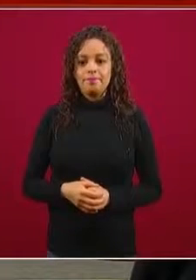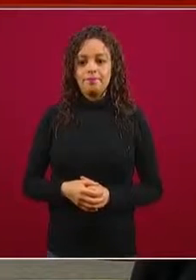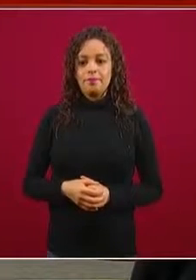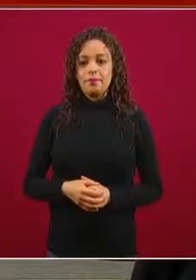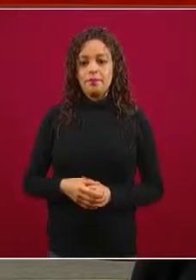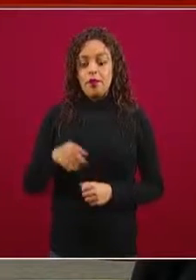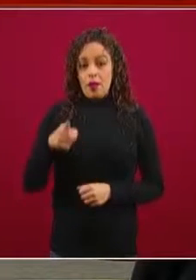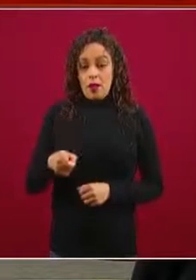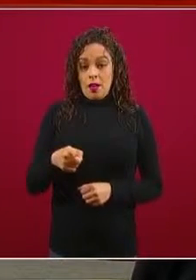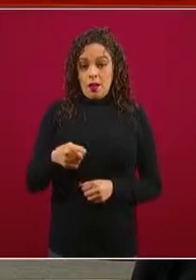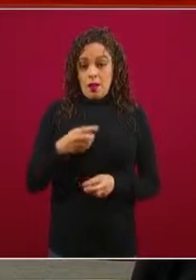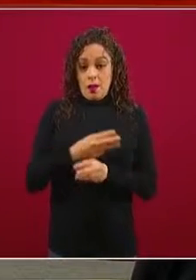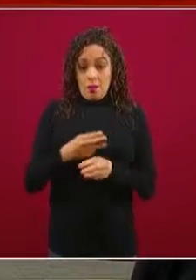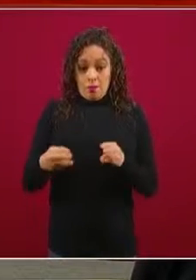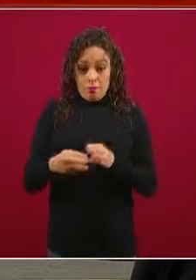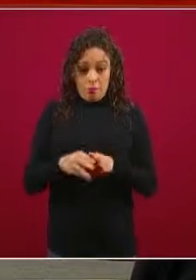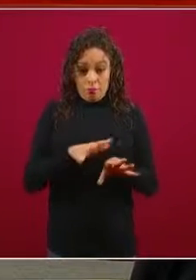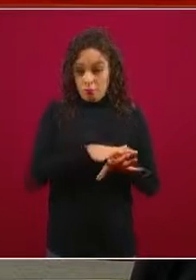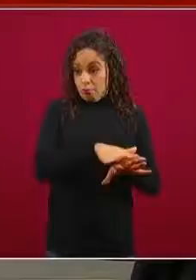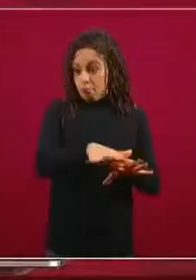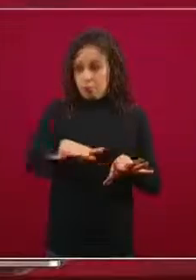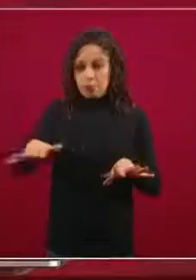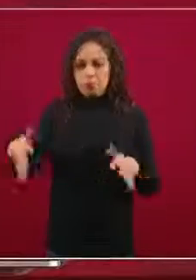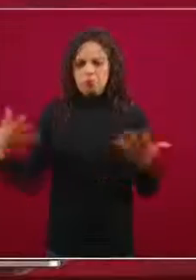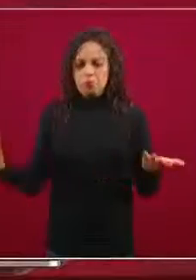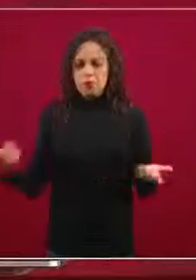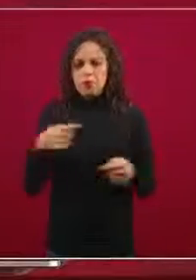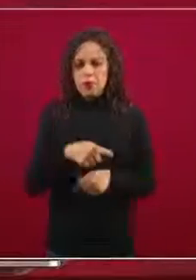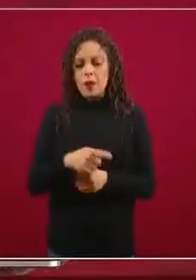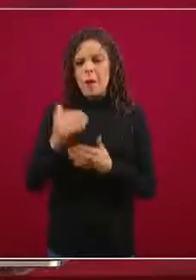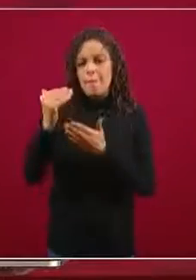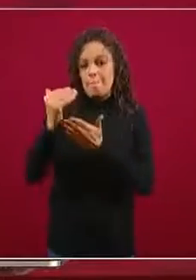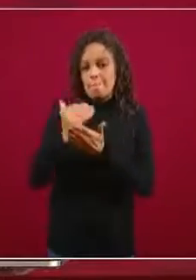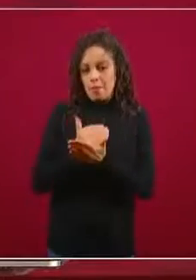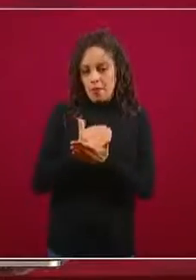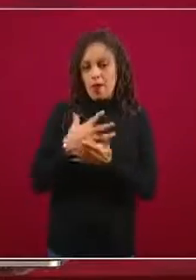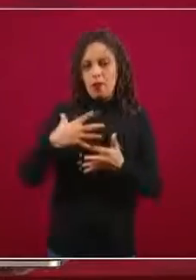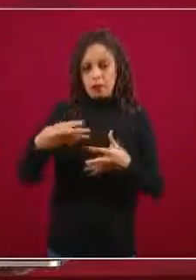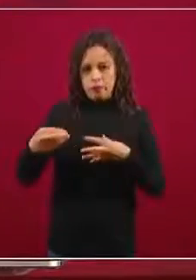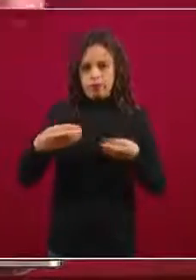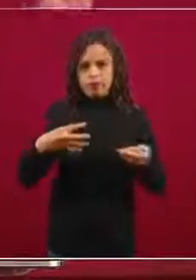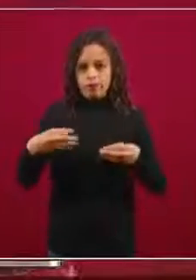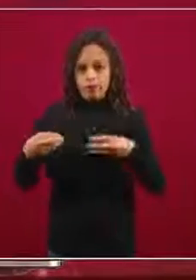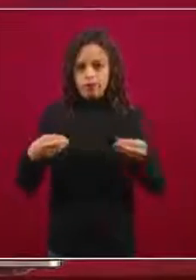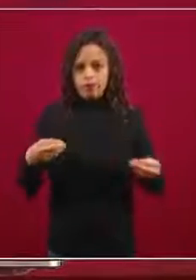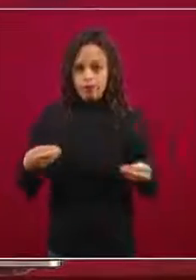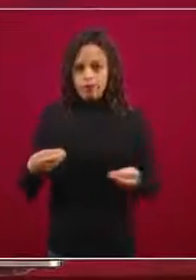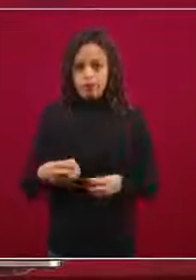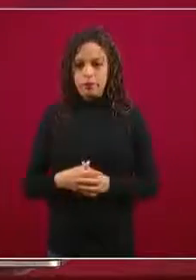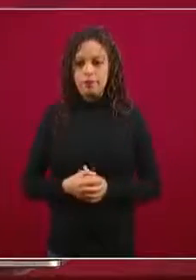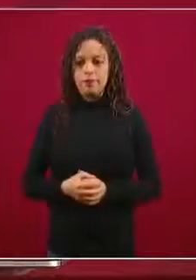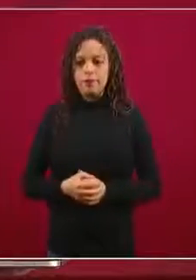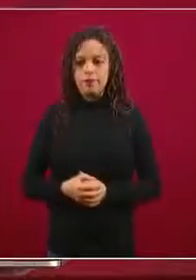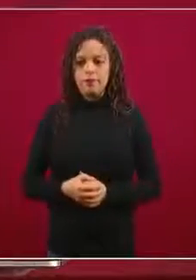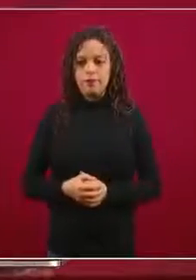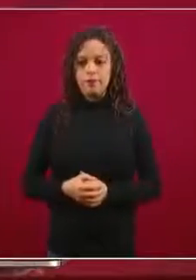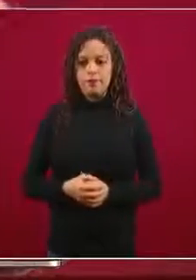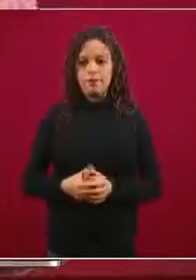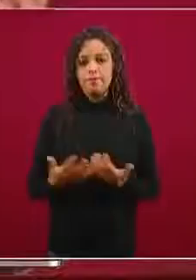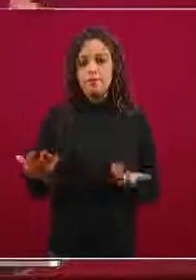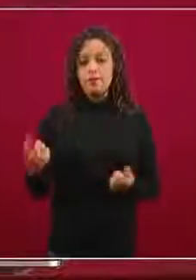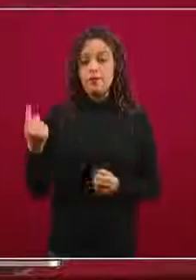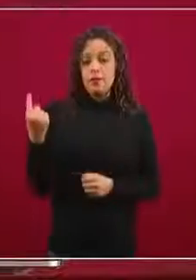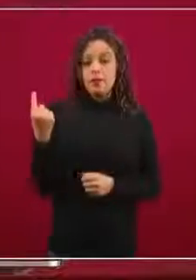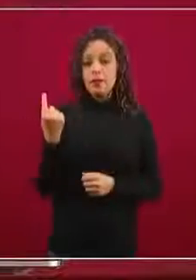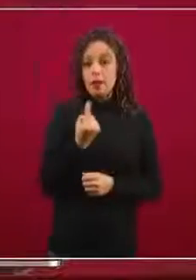inertes es el menos eficiente. Es sustancialmente menos eficiente. Si tomáramos la probabilidad, y estas inferencias